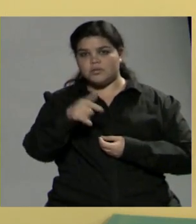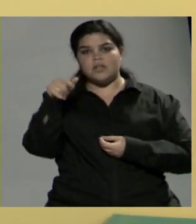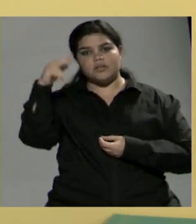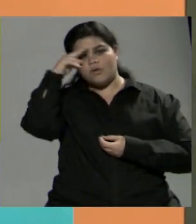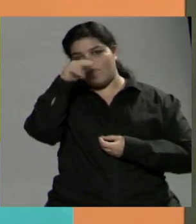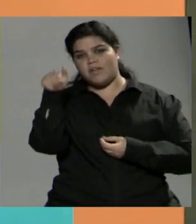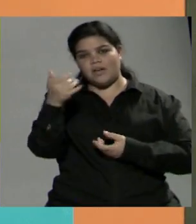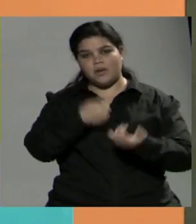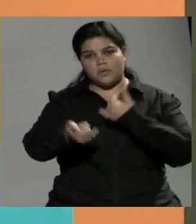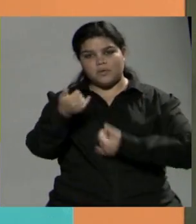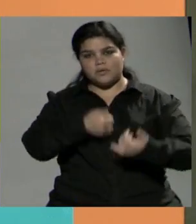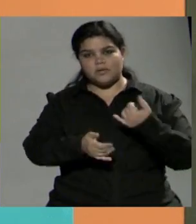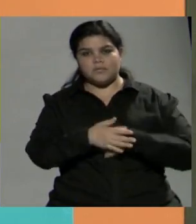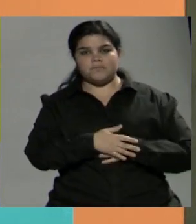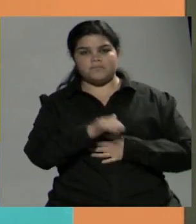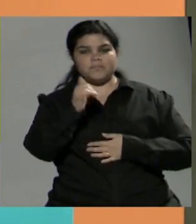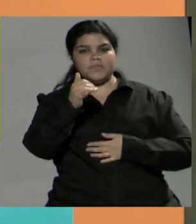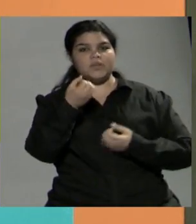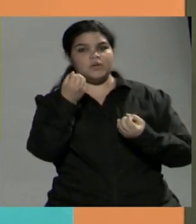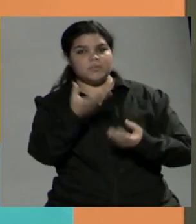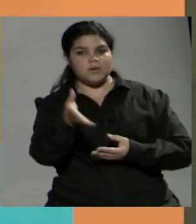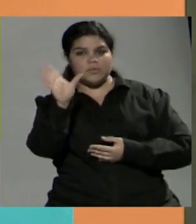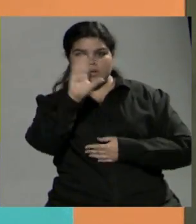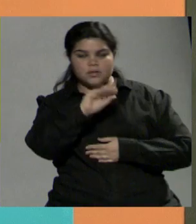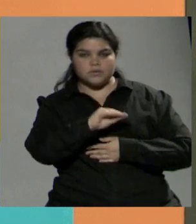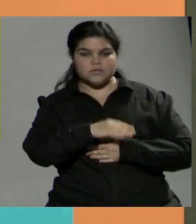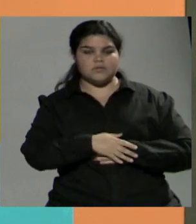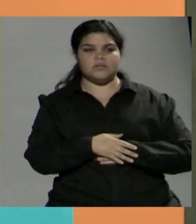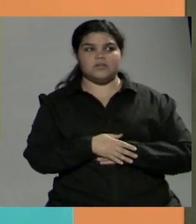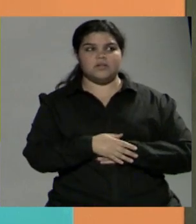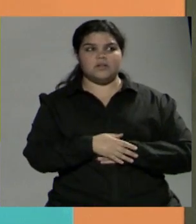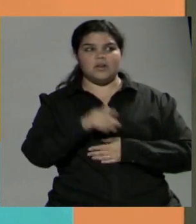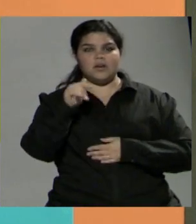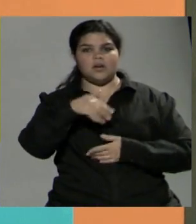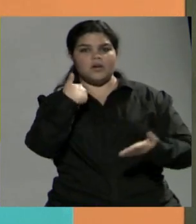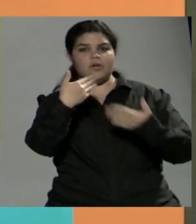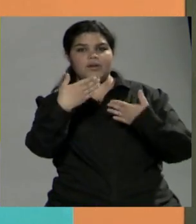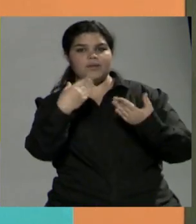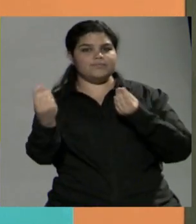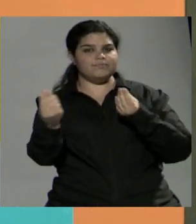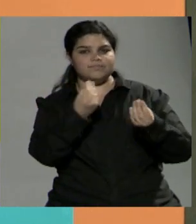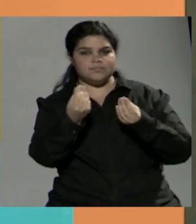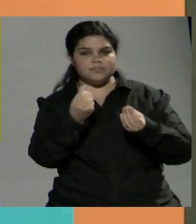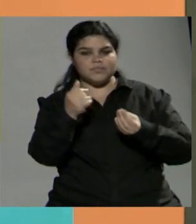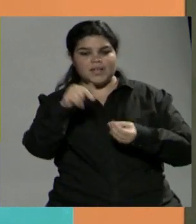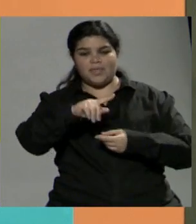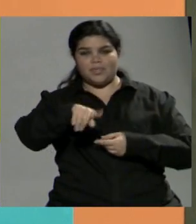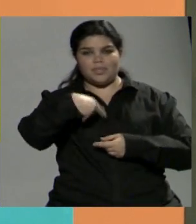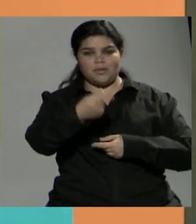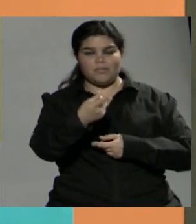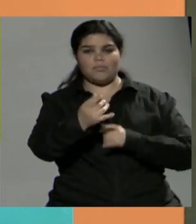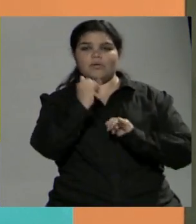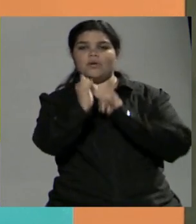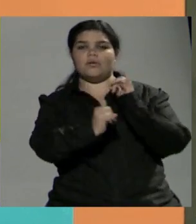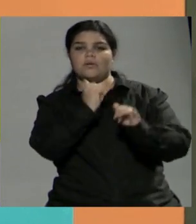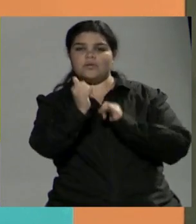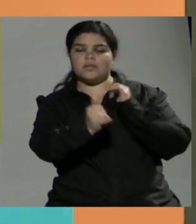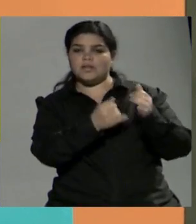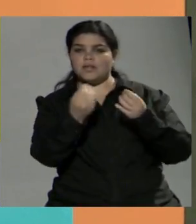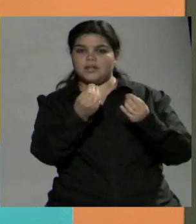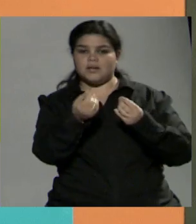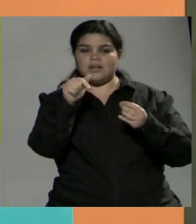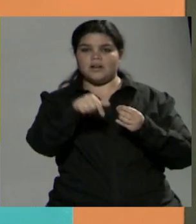Castro. Hola Sofi, ¿cómo estás? Virgi, ¿cómo estás? Buenas noches. Buenas noches. Sí, vamos a estar hablando exactamente en un ratito sobre todo lo que sucedió